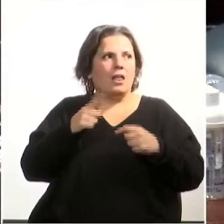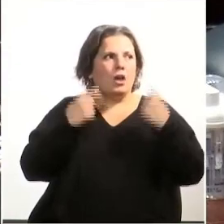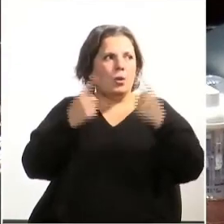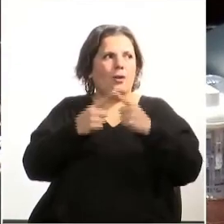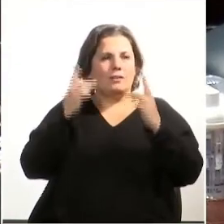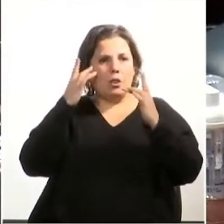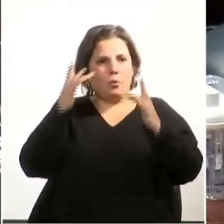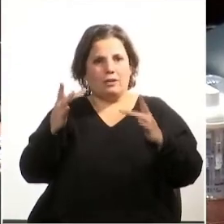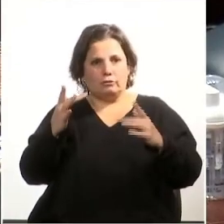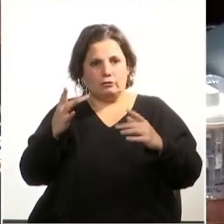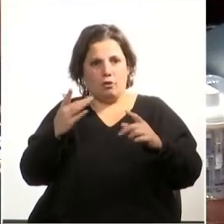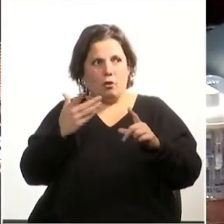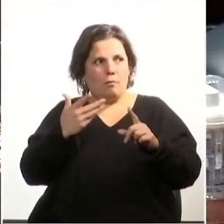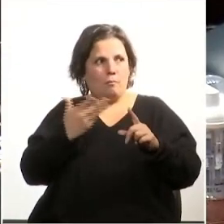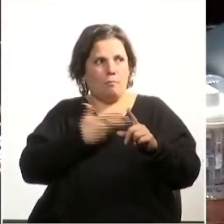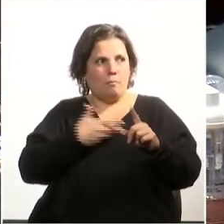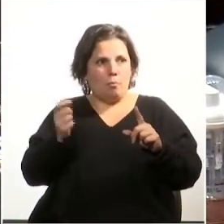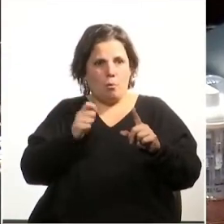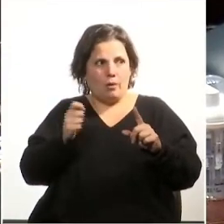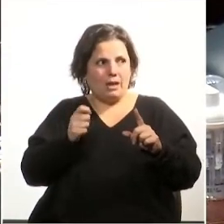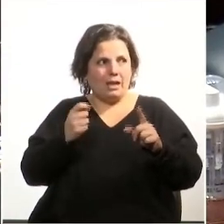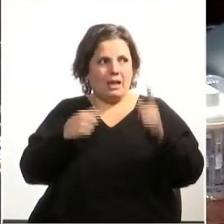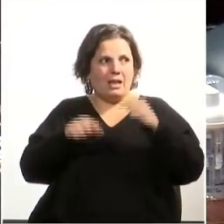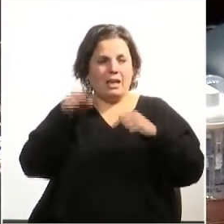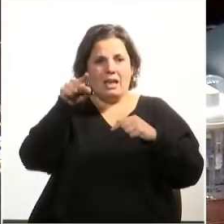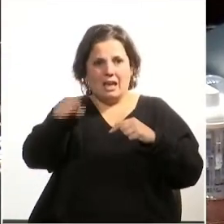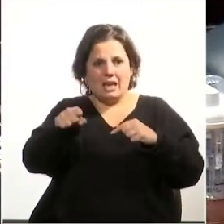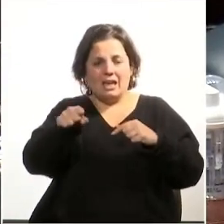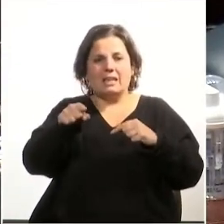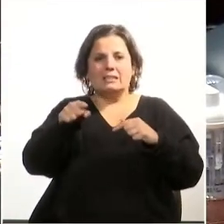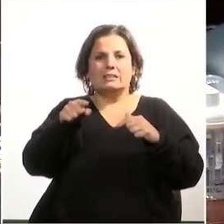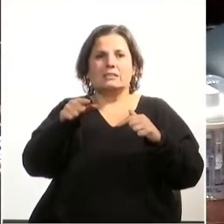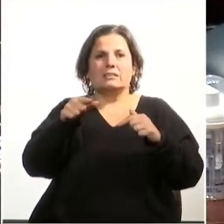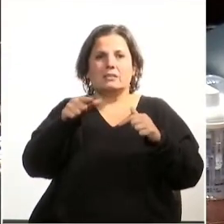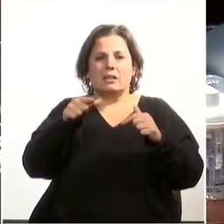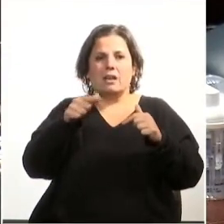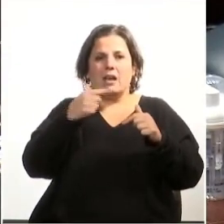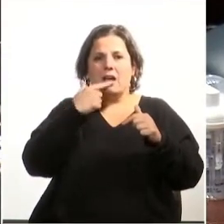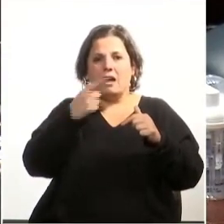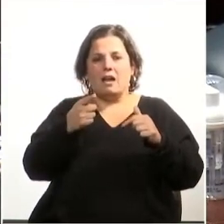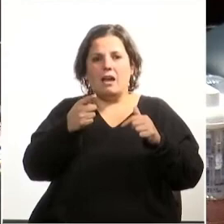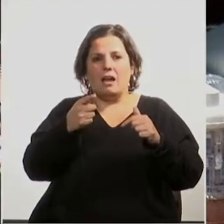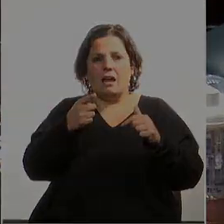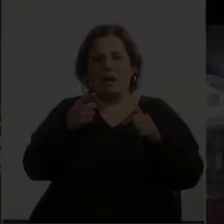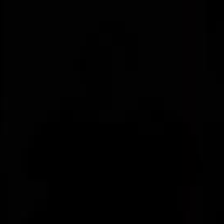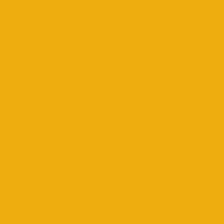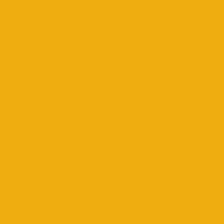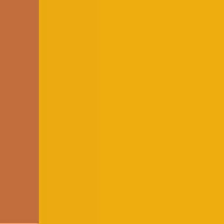educación pública. Y a eso yo apuesto. Muchas gracias, señora presidenta.